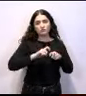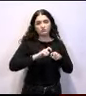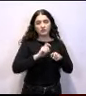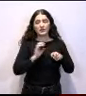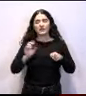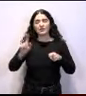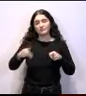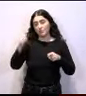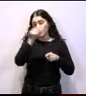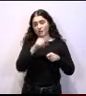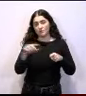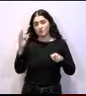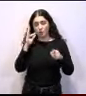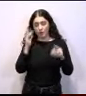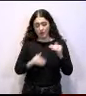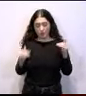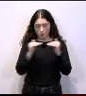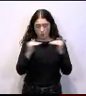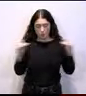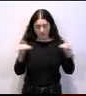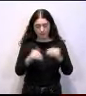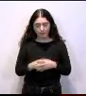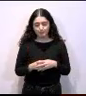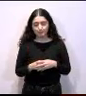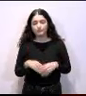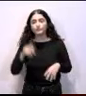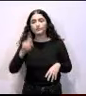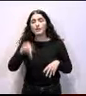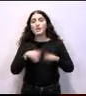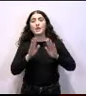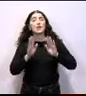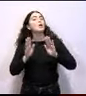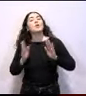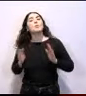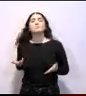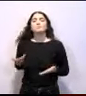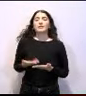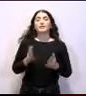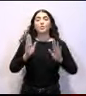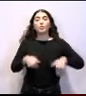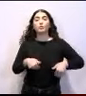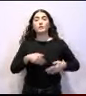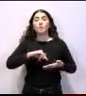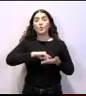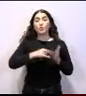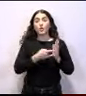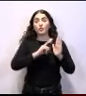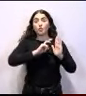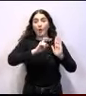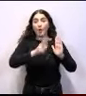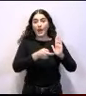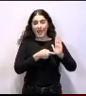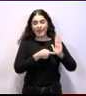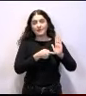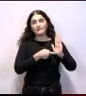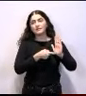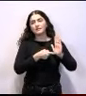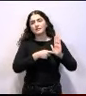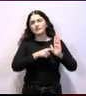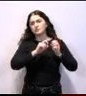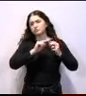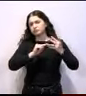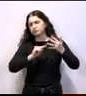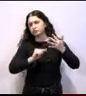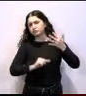hombres y mujeres. Se plantea también, por último, en este proyecto de ley, una